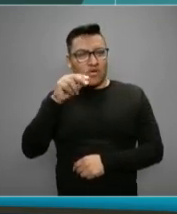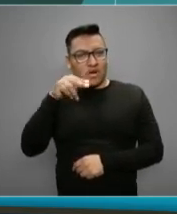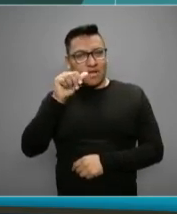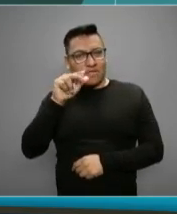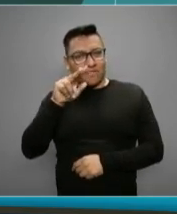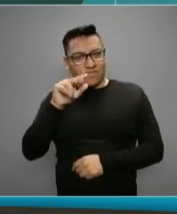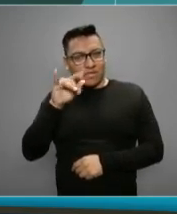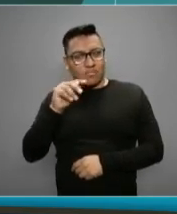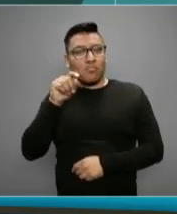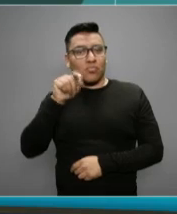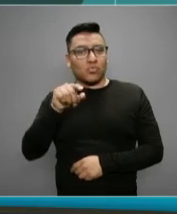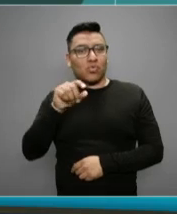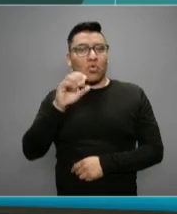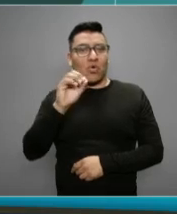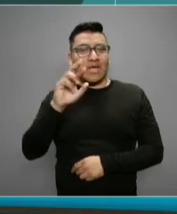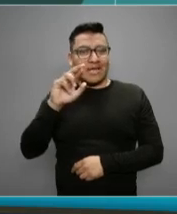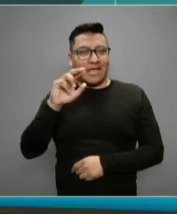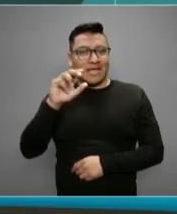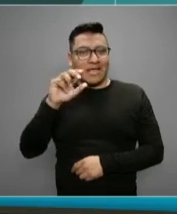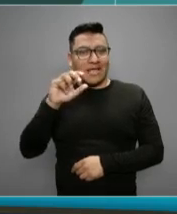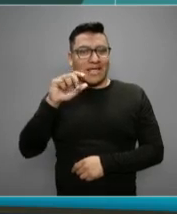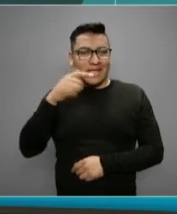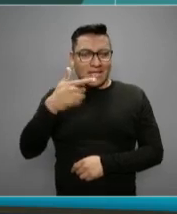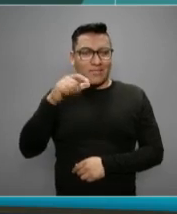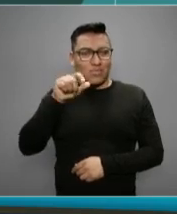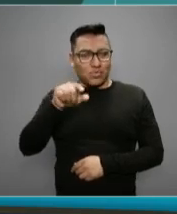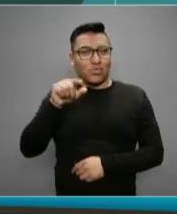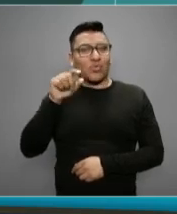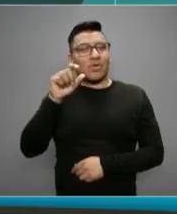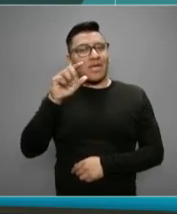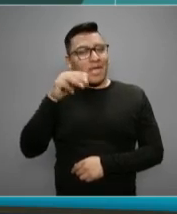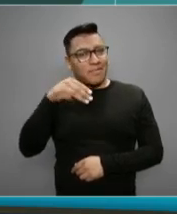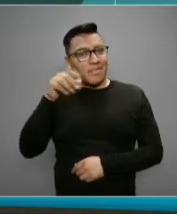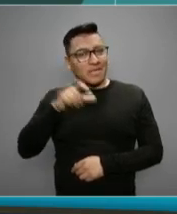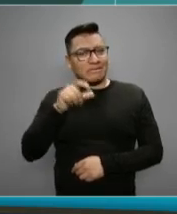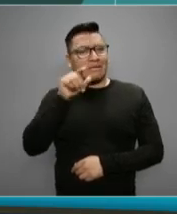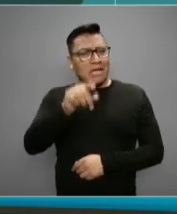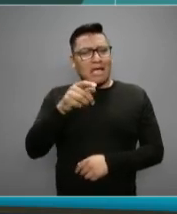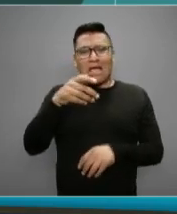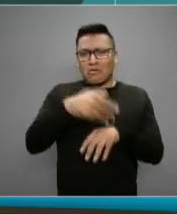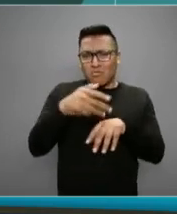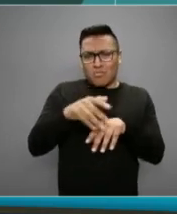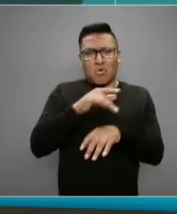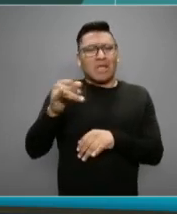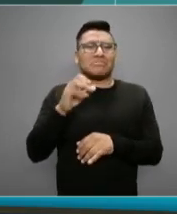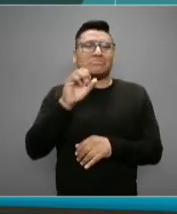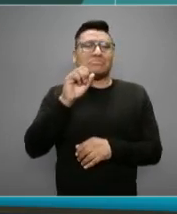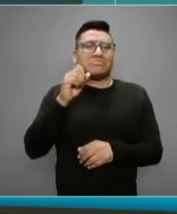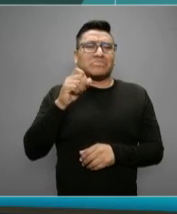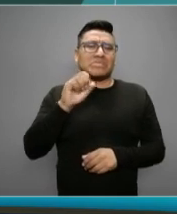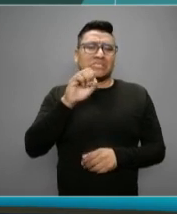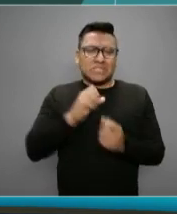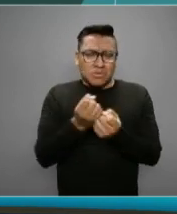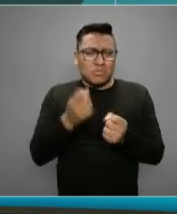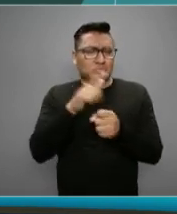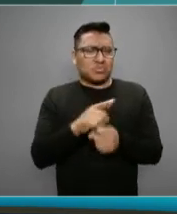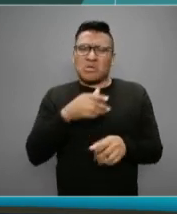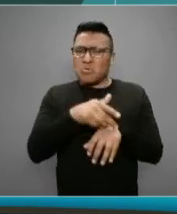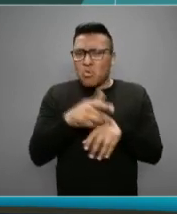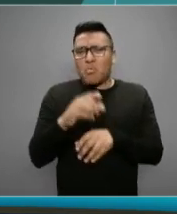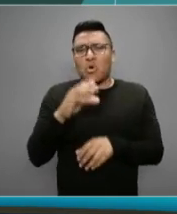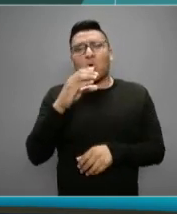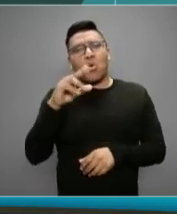www.infonavit.org.mx, ahí hay un apartado que se llama Mi Cuenta Infonavit, requieren ahí su número de seguridad social, su CURP, un correo electrónico y poner